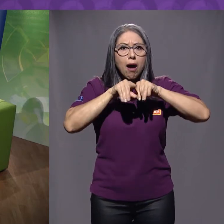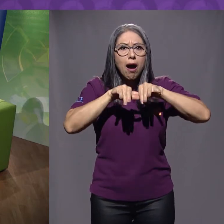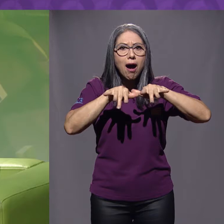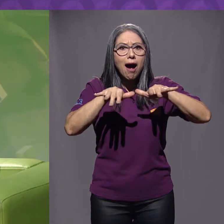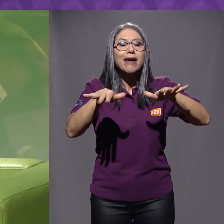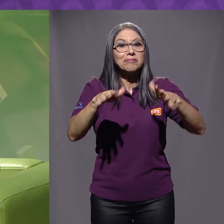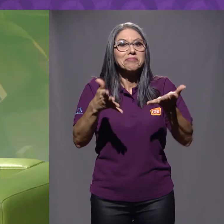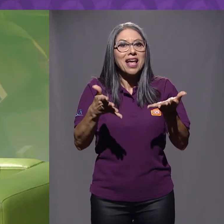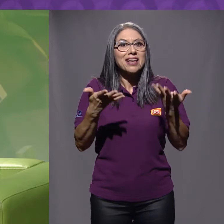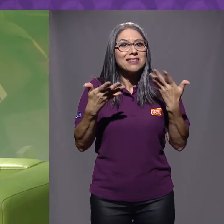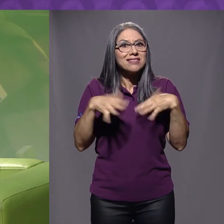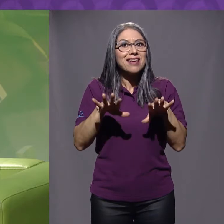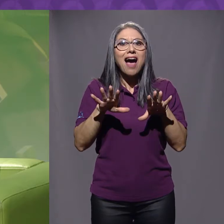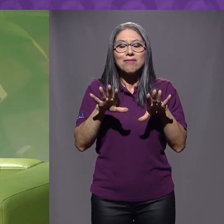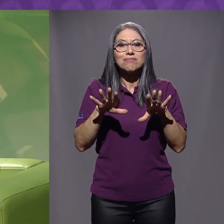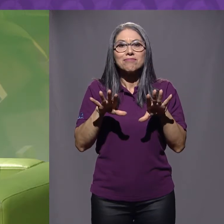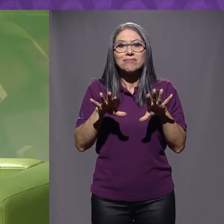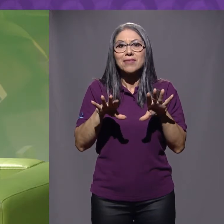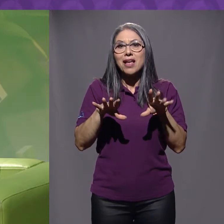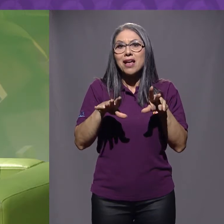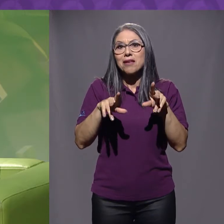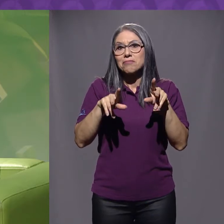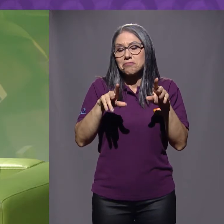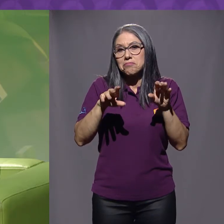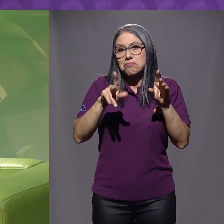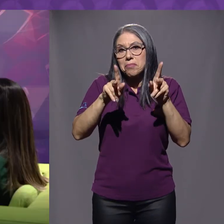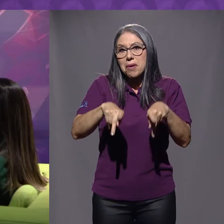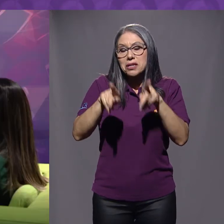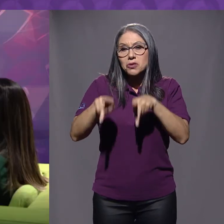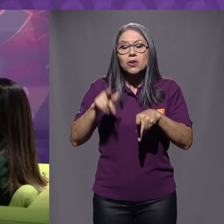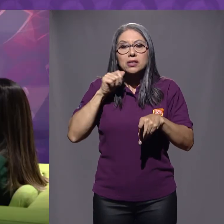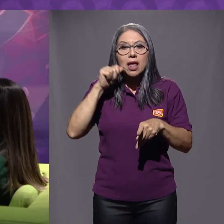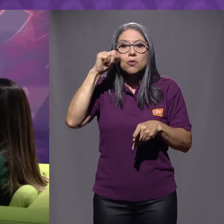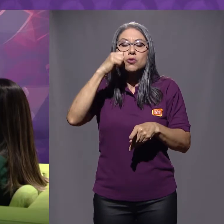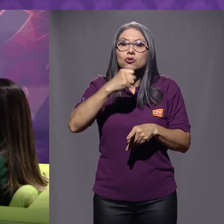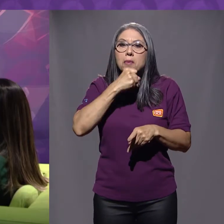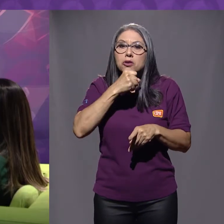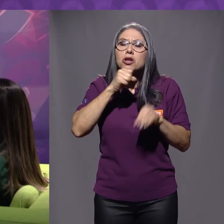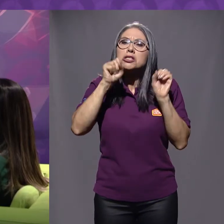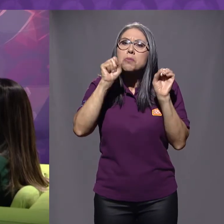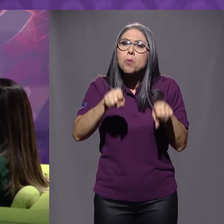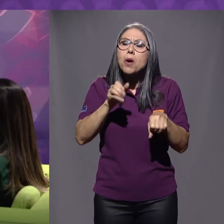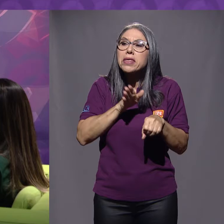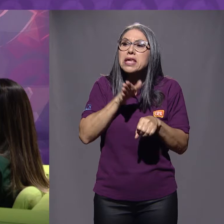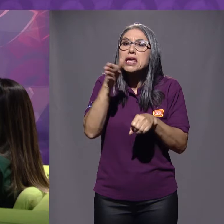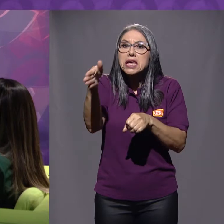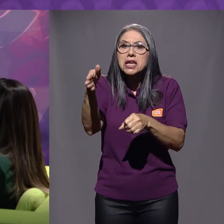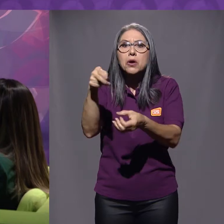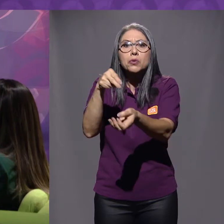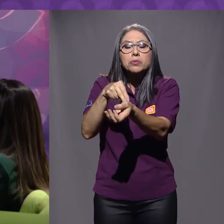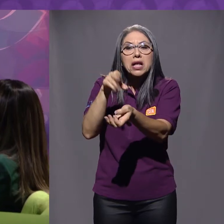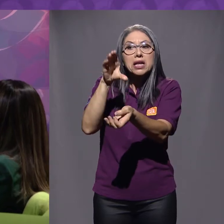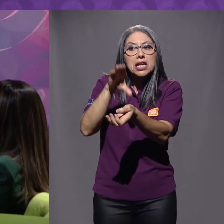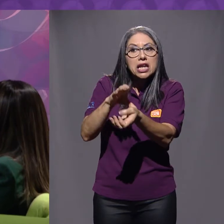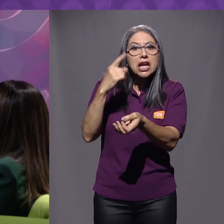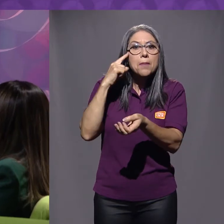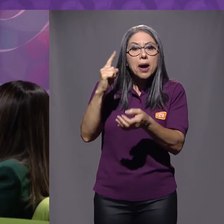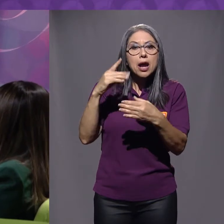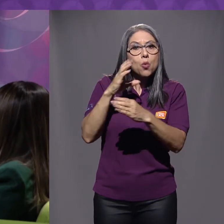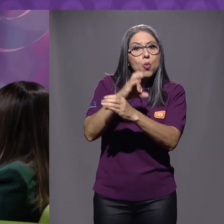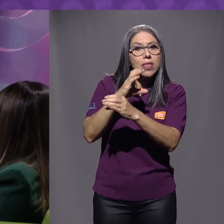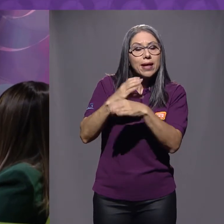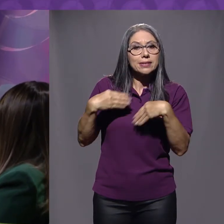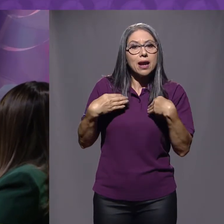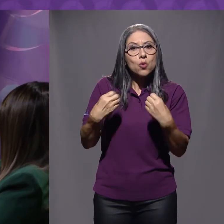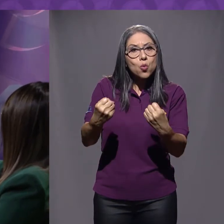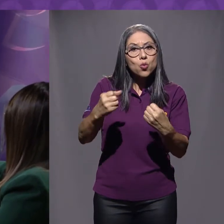paralelamente pudiendo, digamos, asistir al adulto mayor en todos sus padecimientos, aquellos que los tienen, ¿verdad? Para que puedan llevar